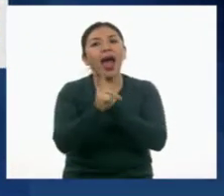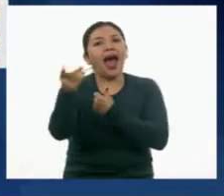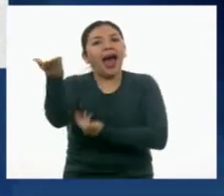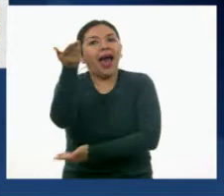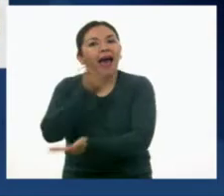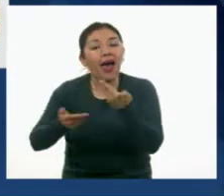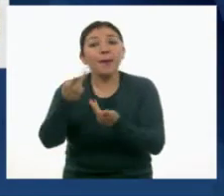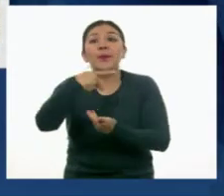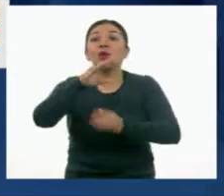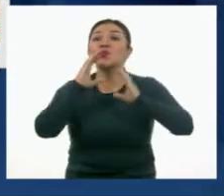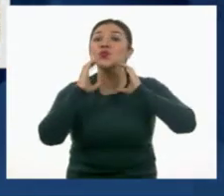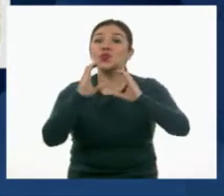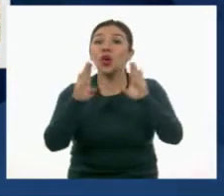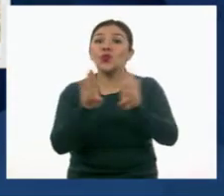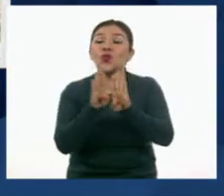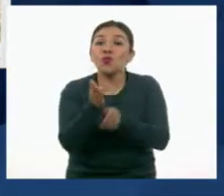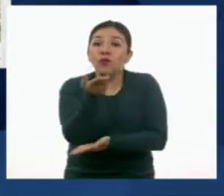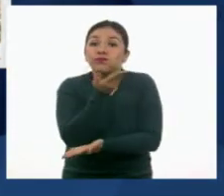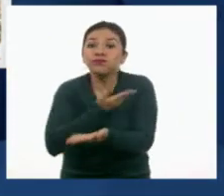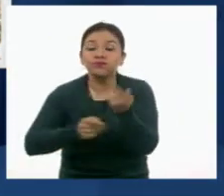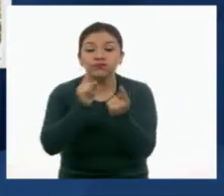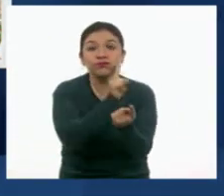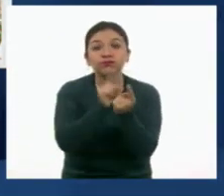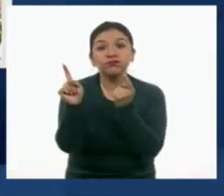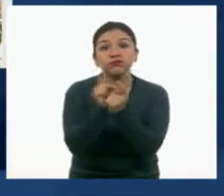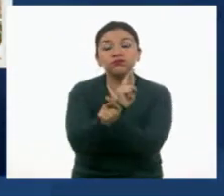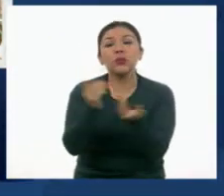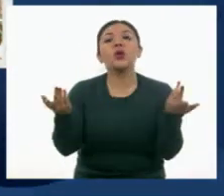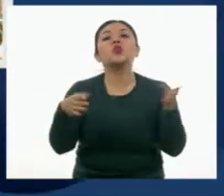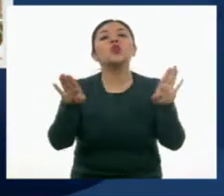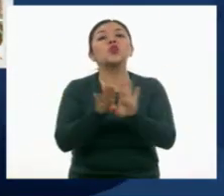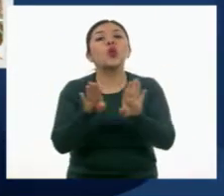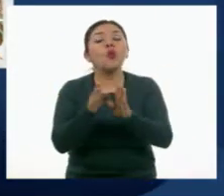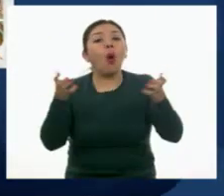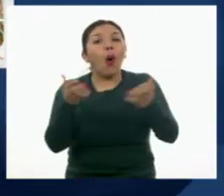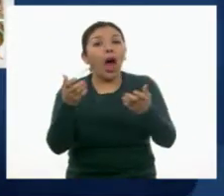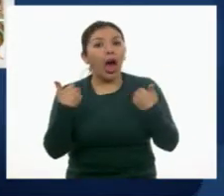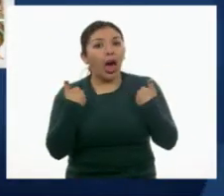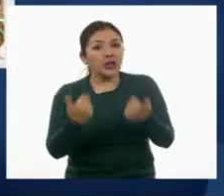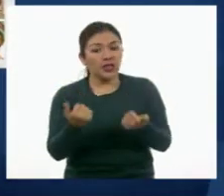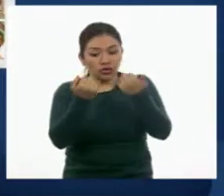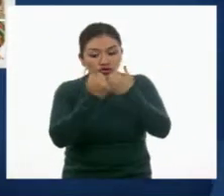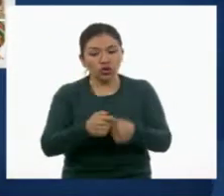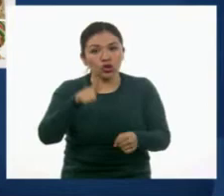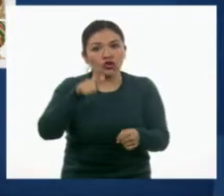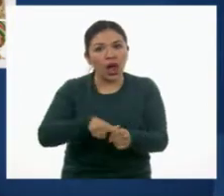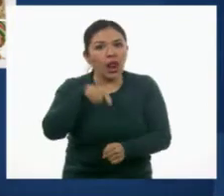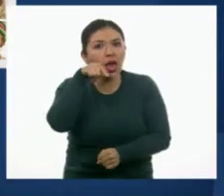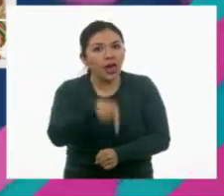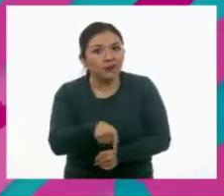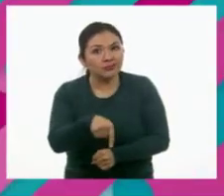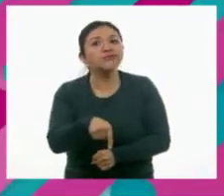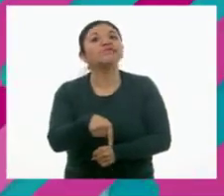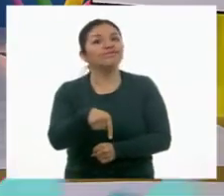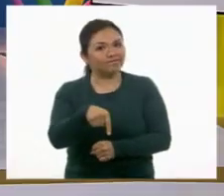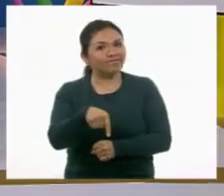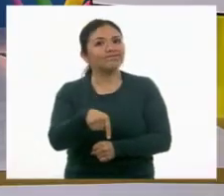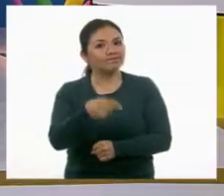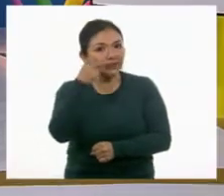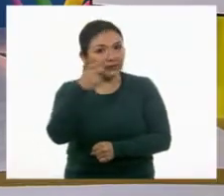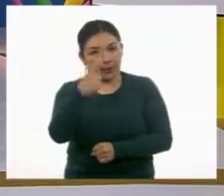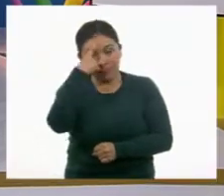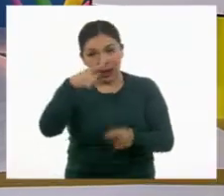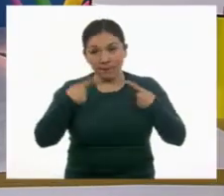en cuanto a la organización y cómo se van a tratar desde este punto de vista social esa situación de